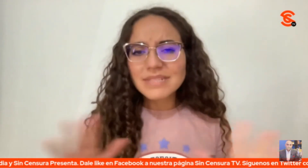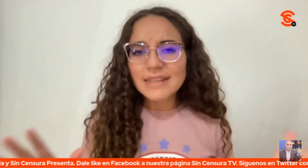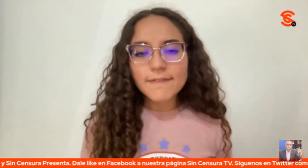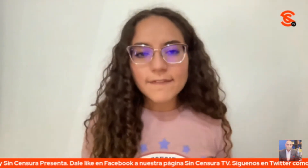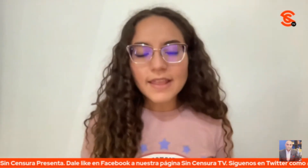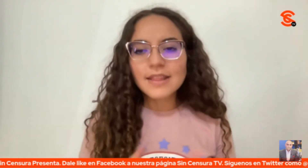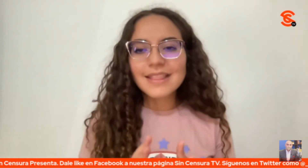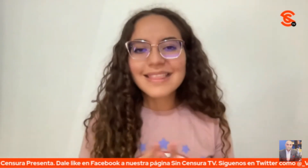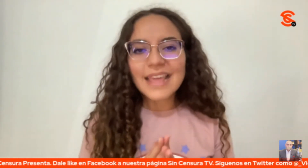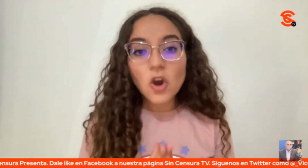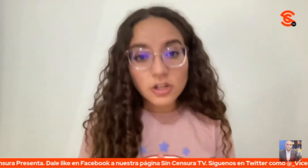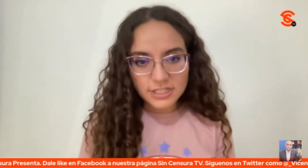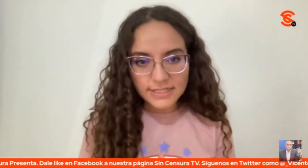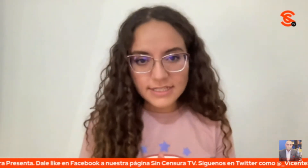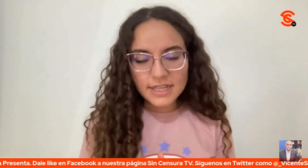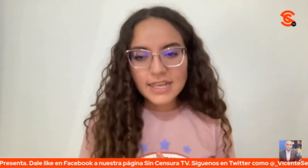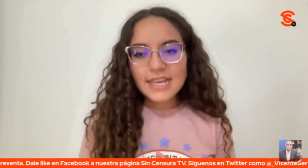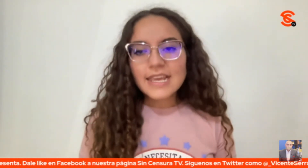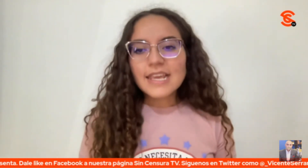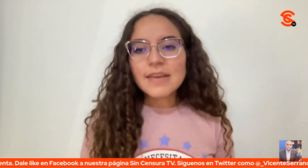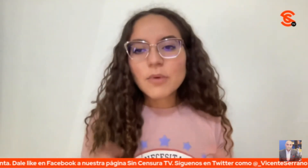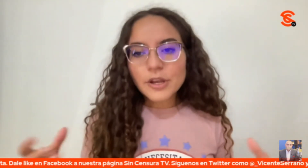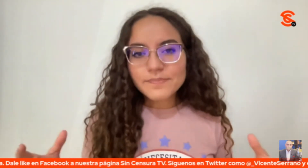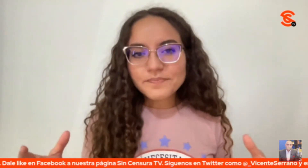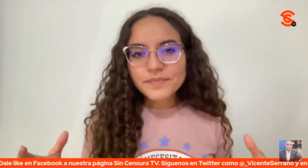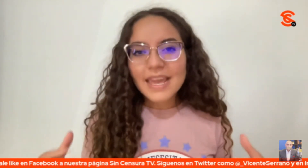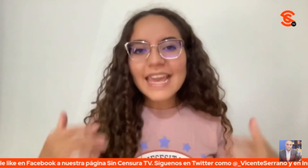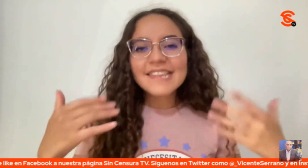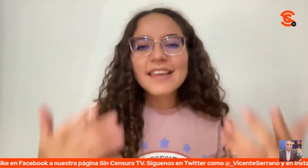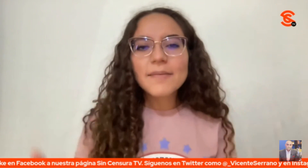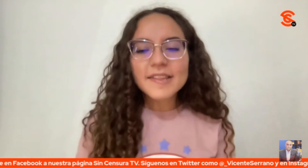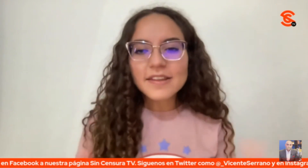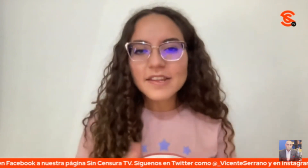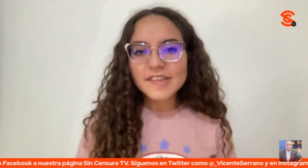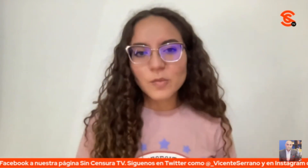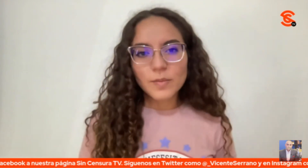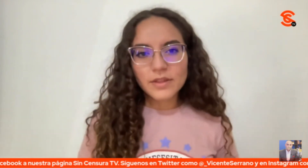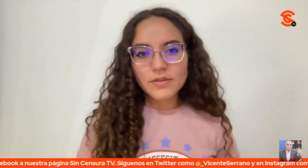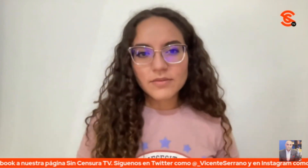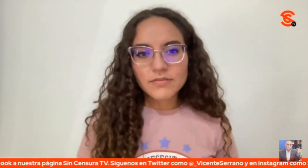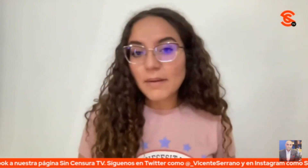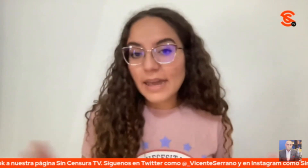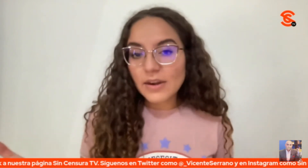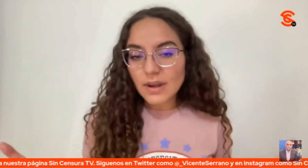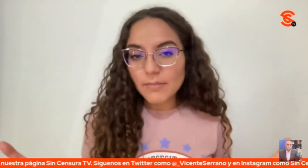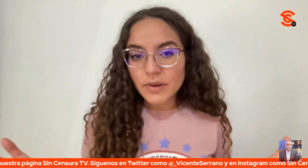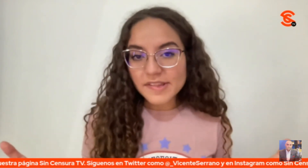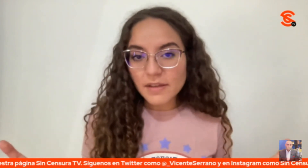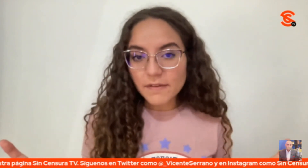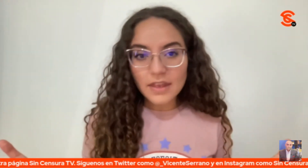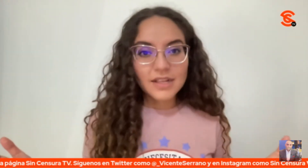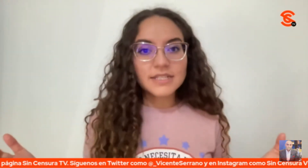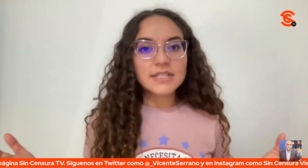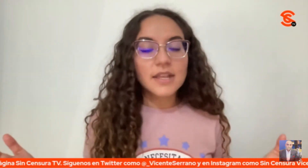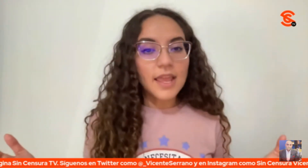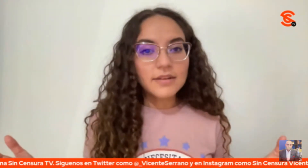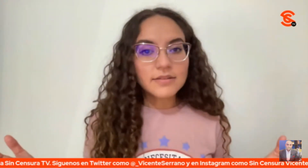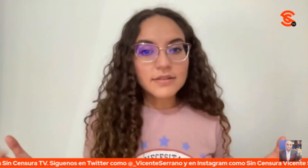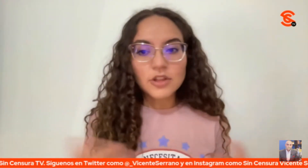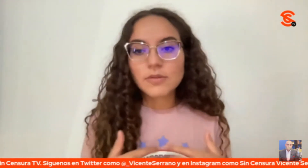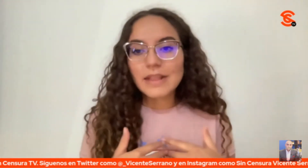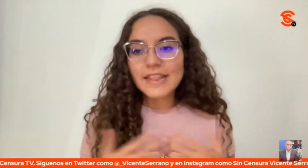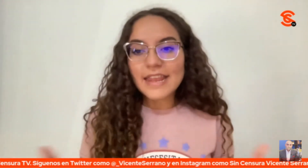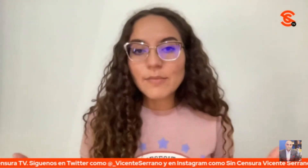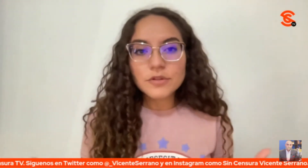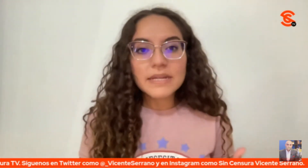bueno, un sinfín de cosas. Y bueno, ¿qué se iba a hacer en ese momento? ¿Trabajar con la Policía Federal que se